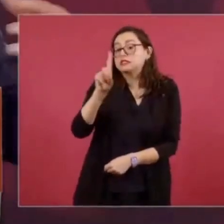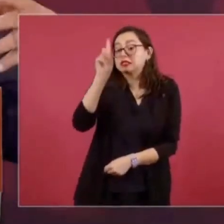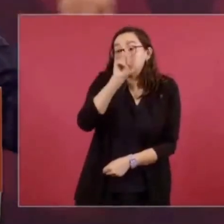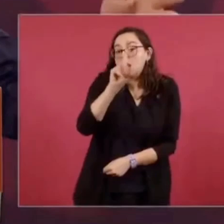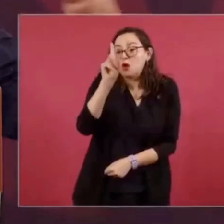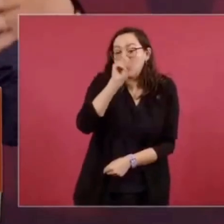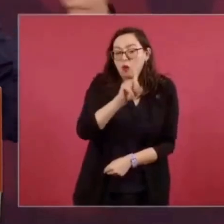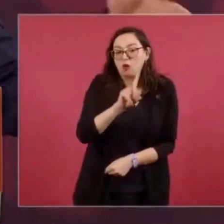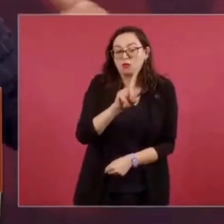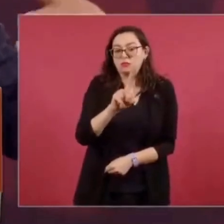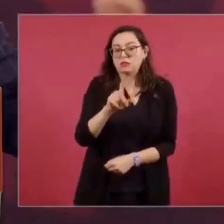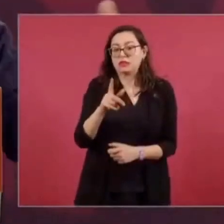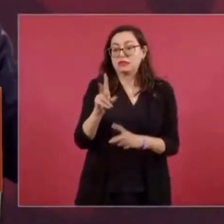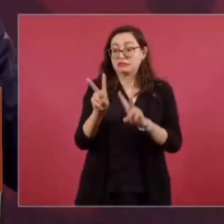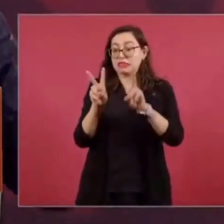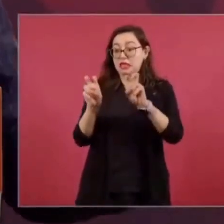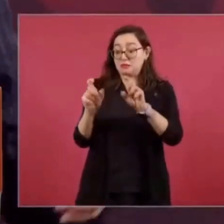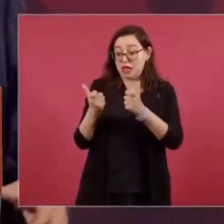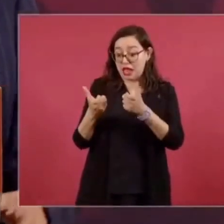sobre todo el de egresos,